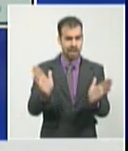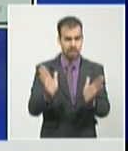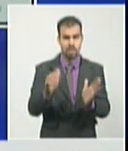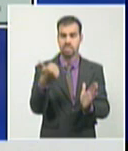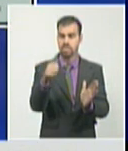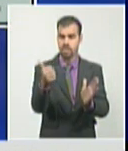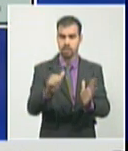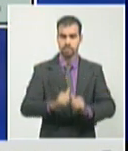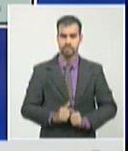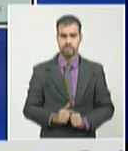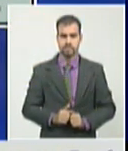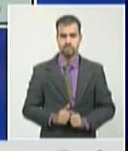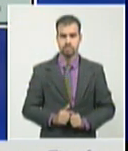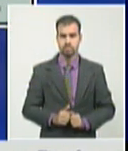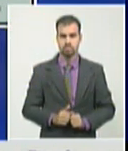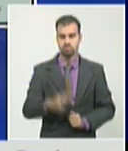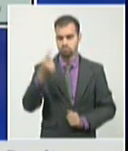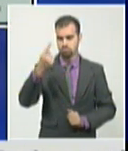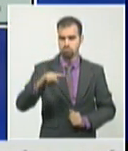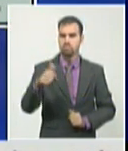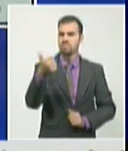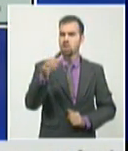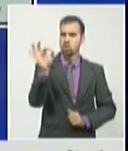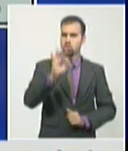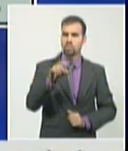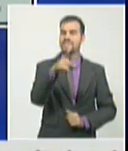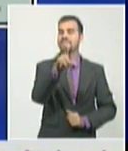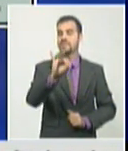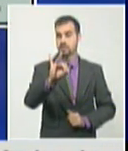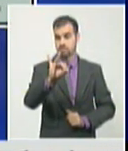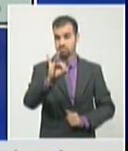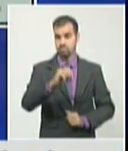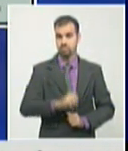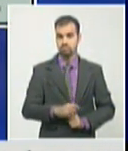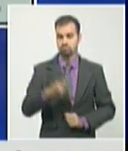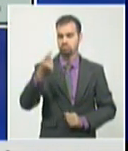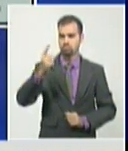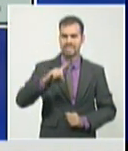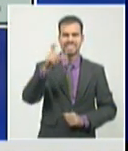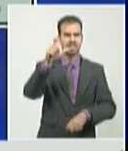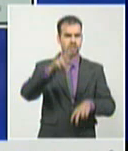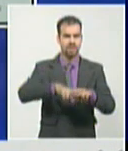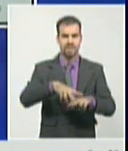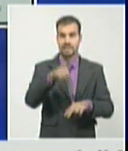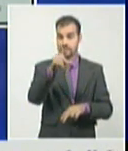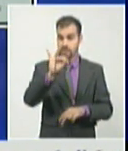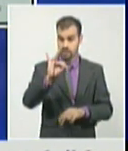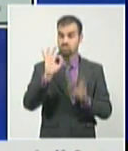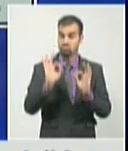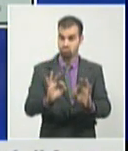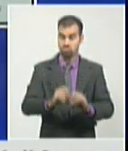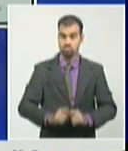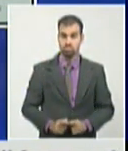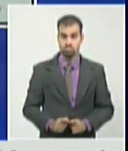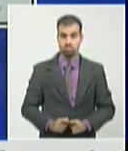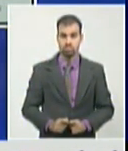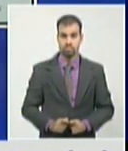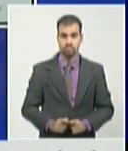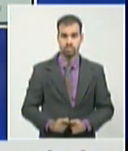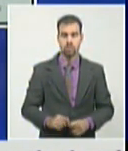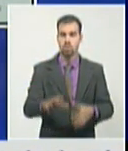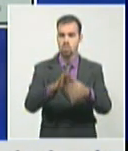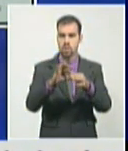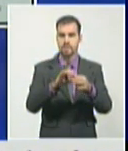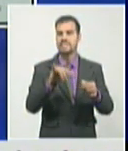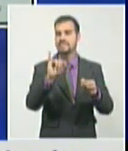de 10 de octubre 17 centro habana 17 también la nava coah 6